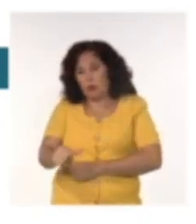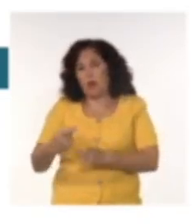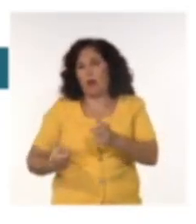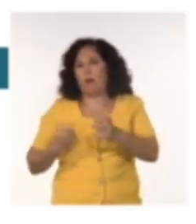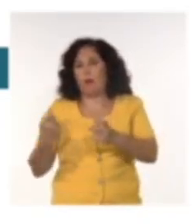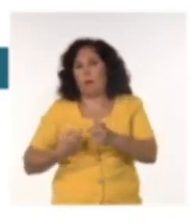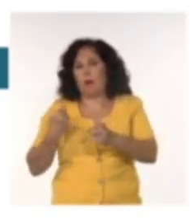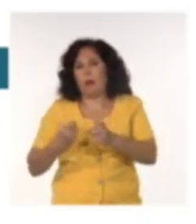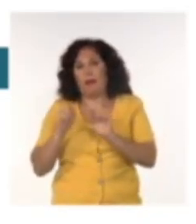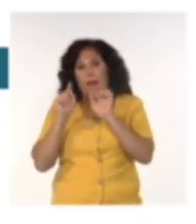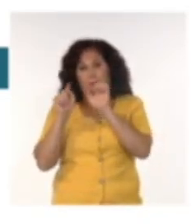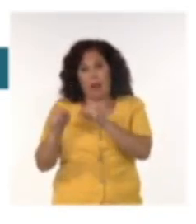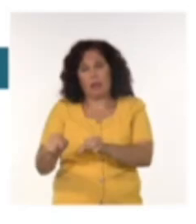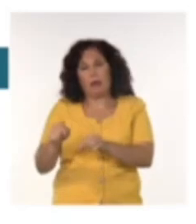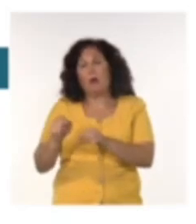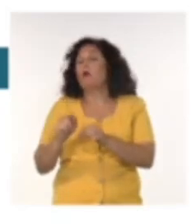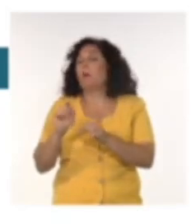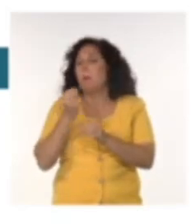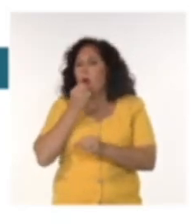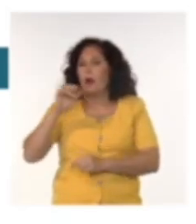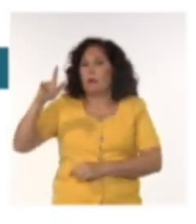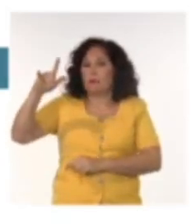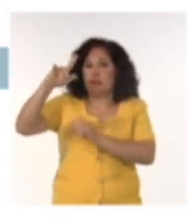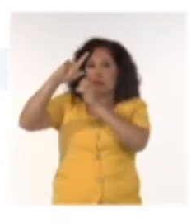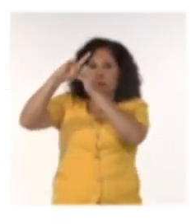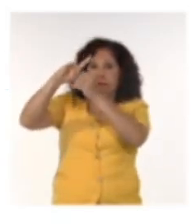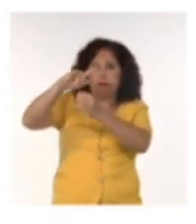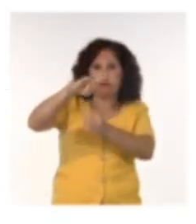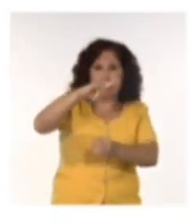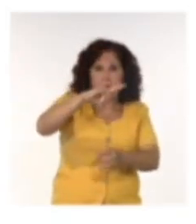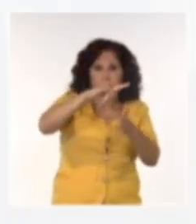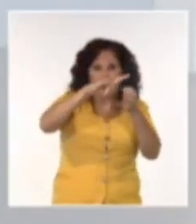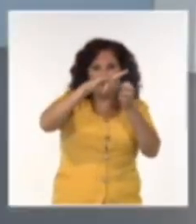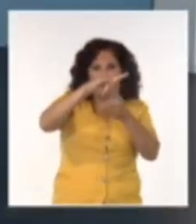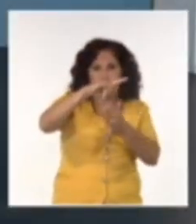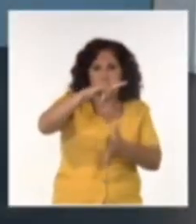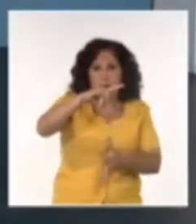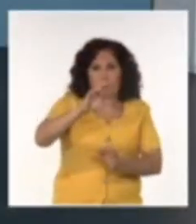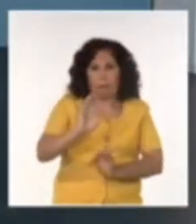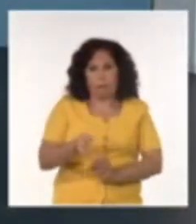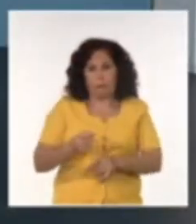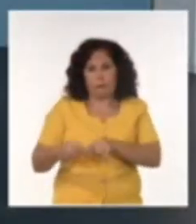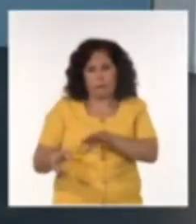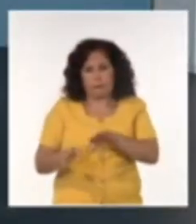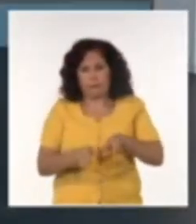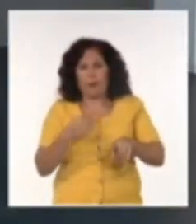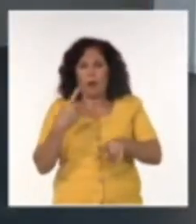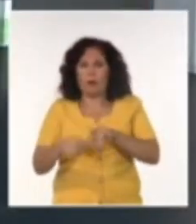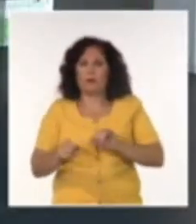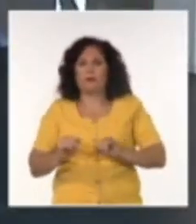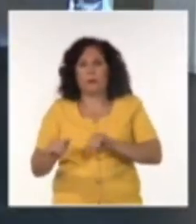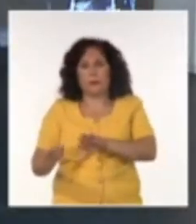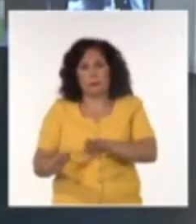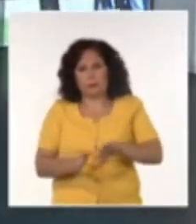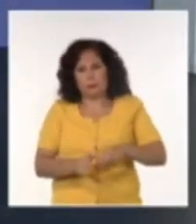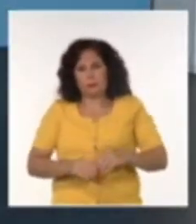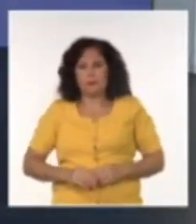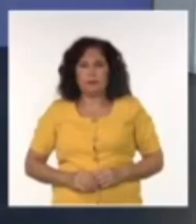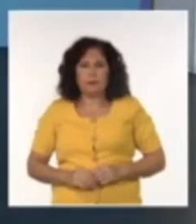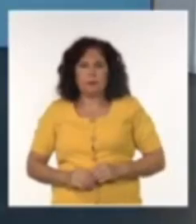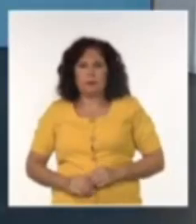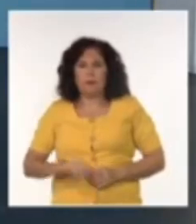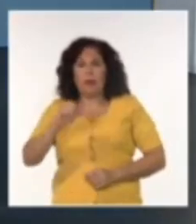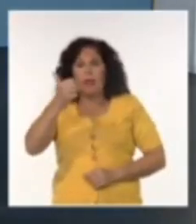Hezbollah, en un ataque con dron. Continuamos con más noticias. Al menos